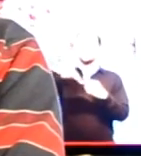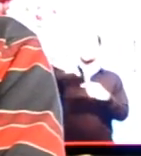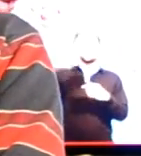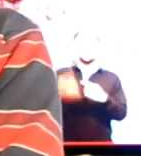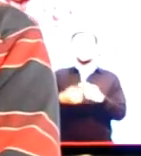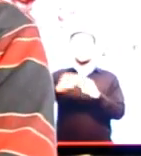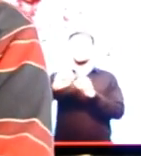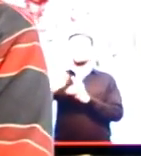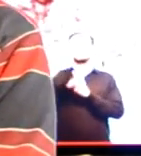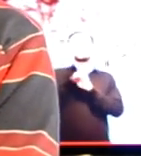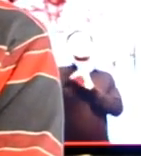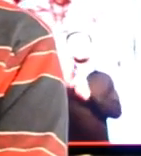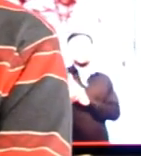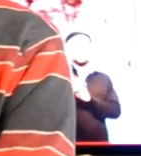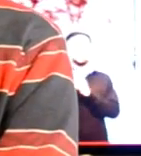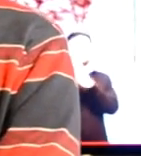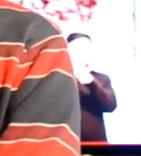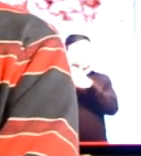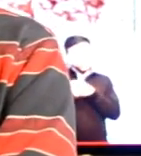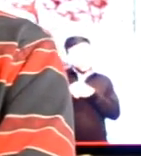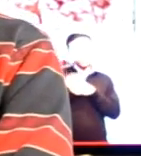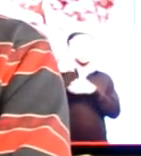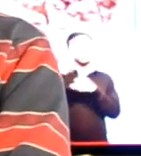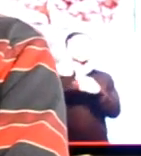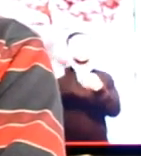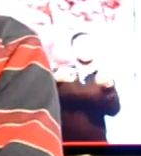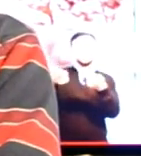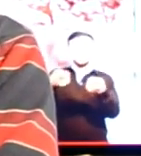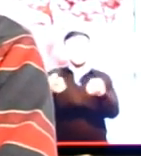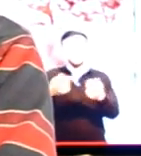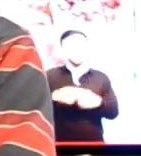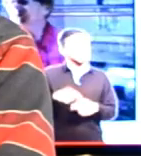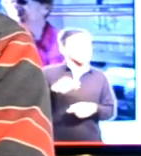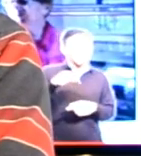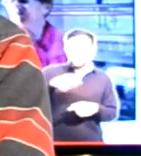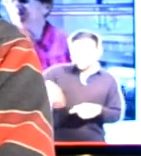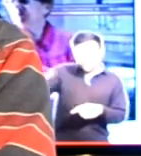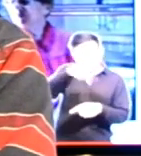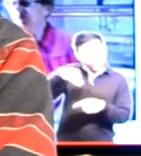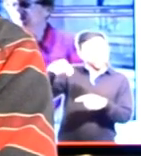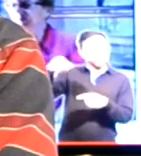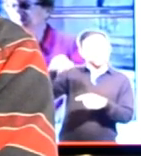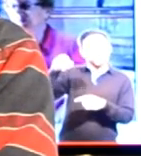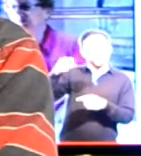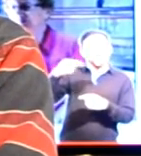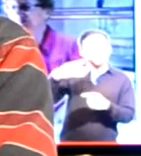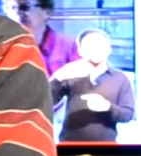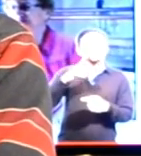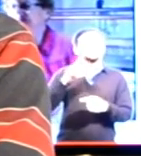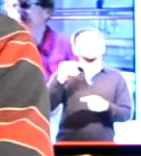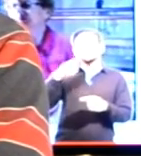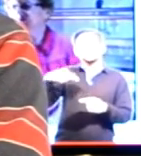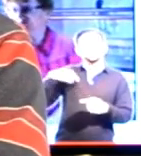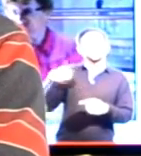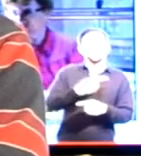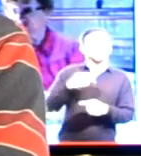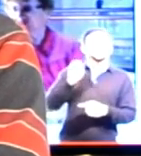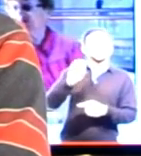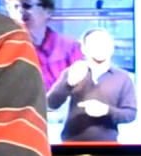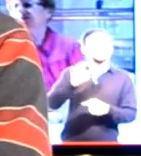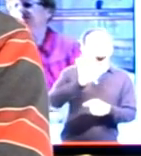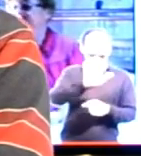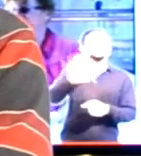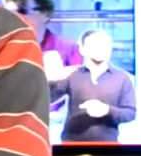sea un museo para todos, accesible, que todos puedan venir. Todas las personas con problemas, con dificultades,